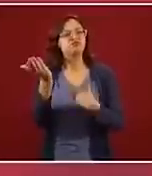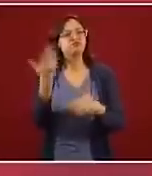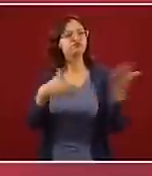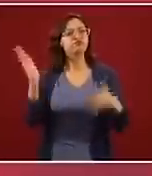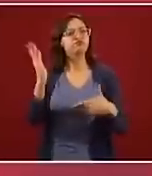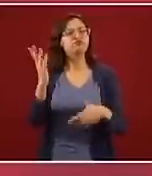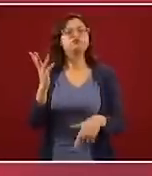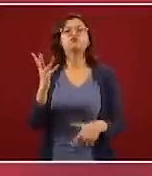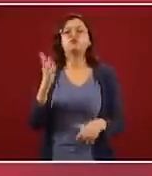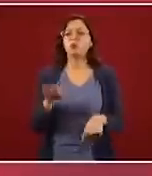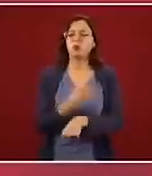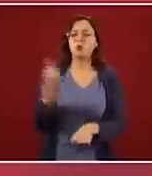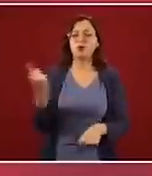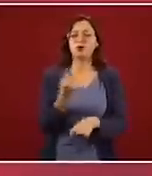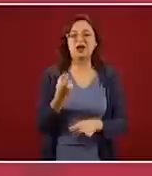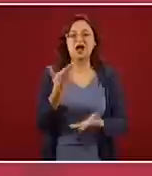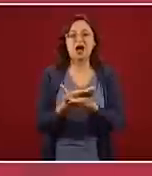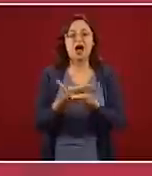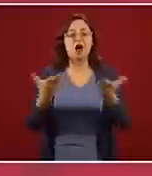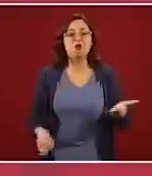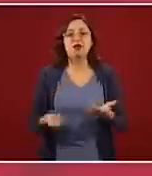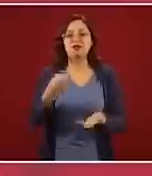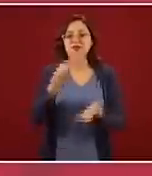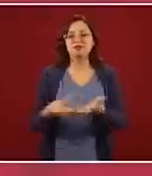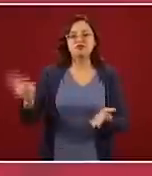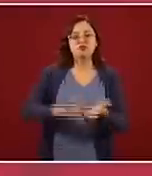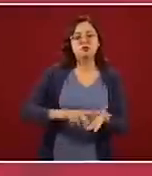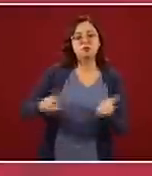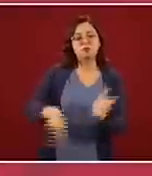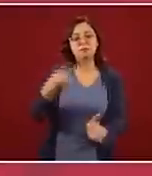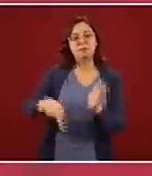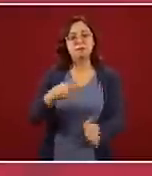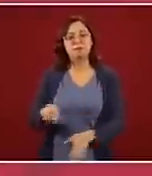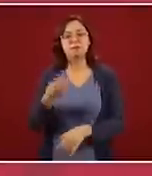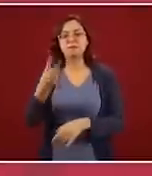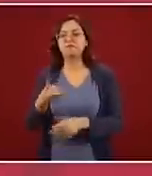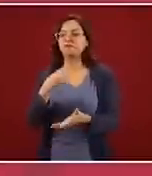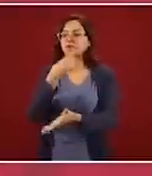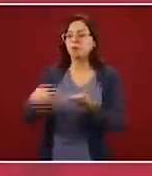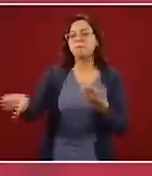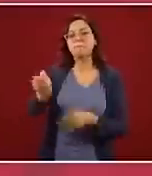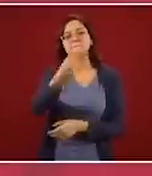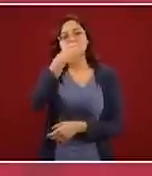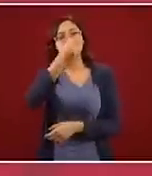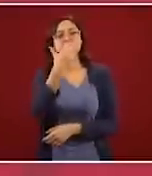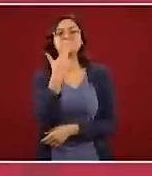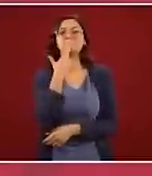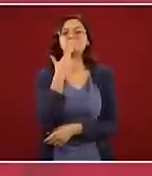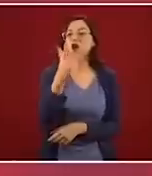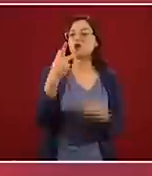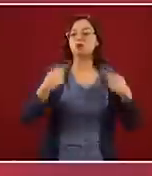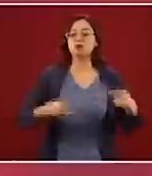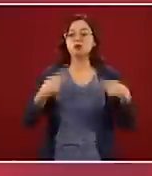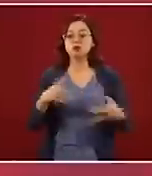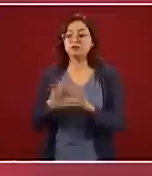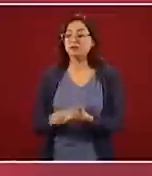modelo para lograr esta triple optimización que nos permite tener los mejores medicamentos para la mayor cantidad de las personas